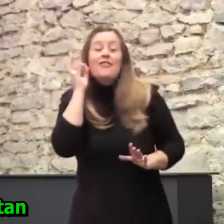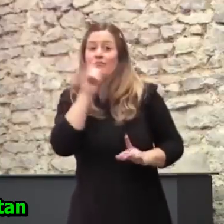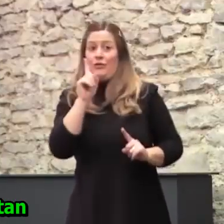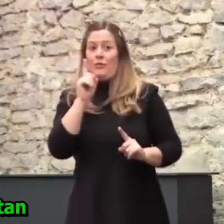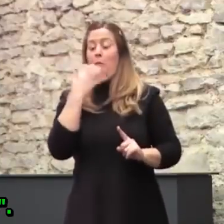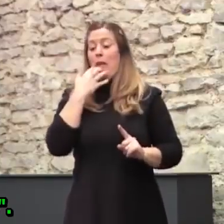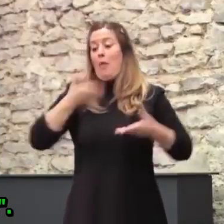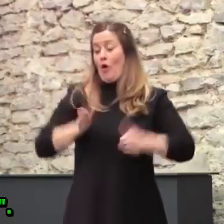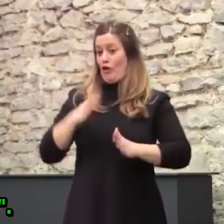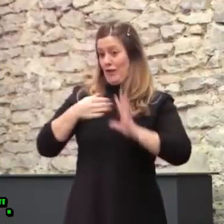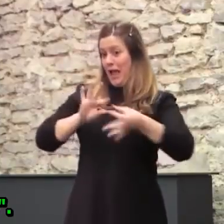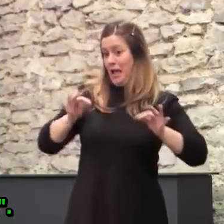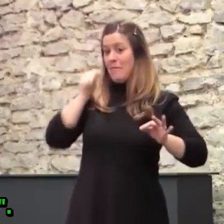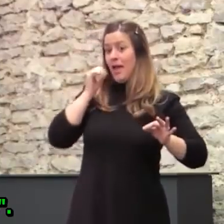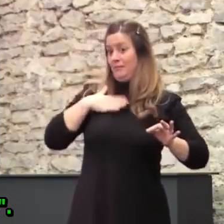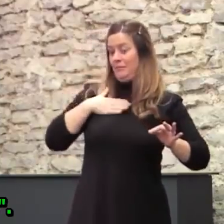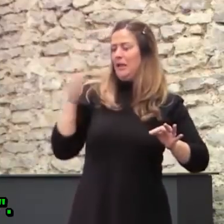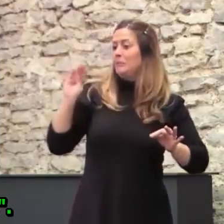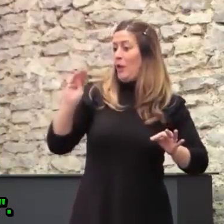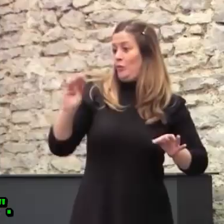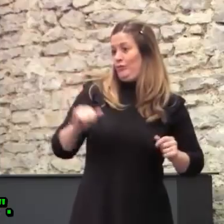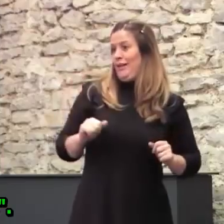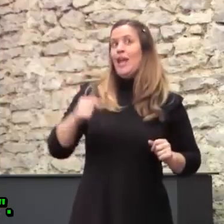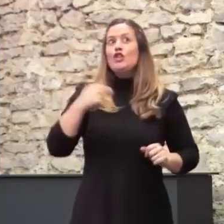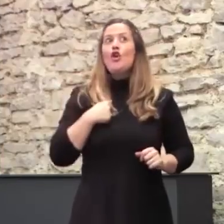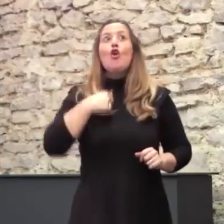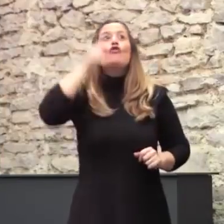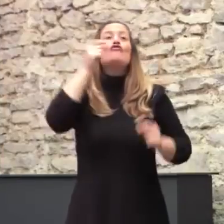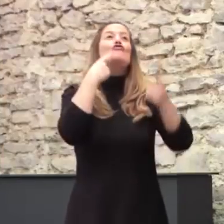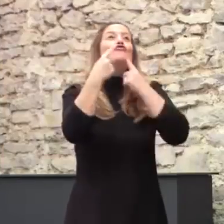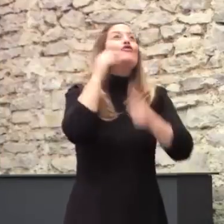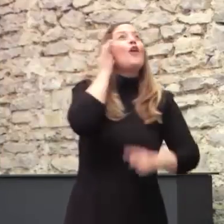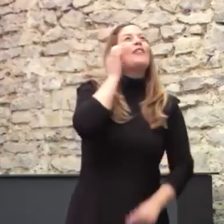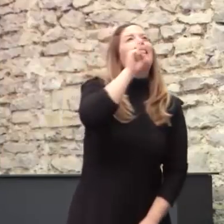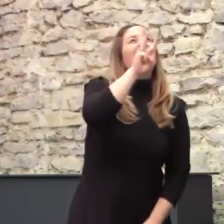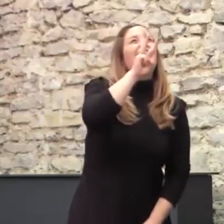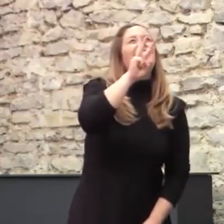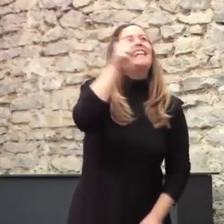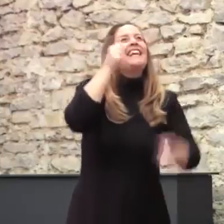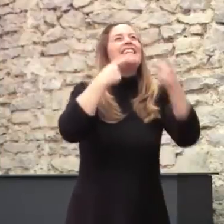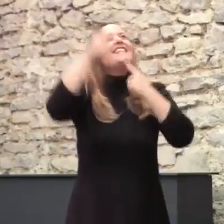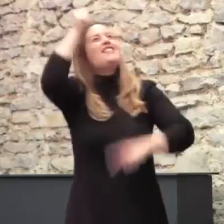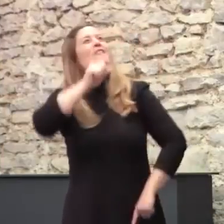les preguntan, ¿no? Y ellos dicen, pues tengo 3 novias y 4 novios. Y la madre hace,